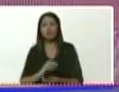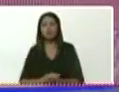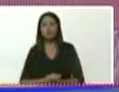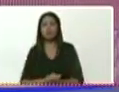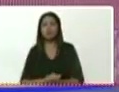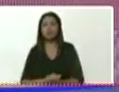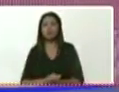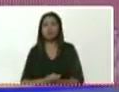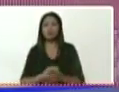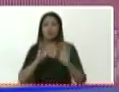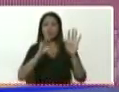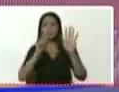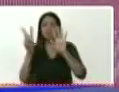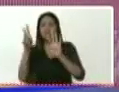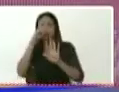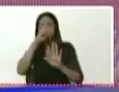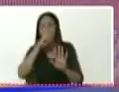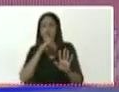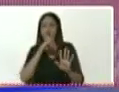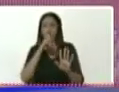de 17 años,